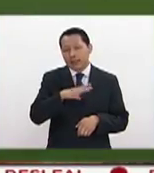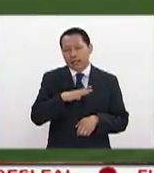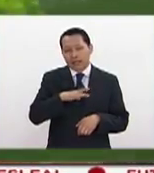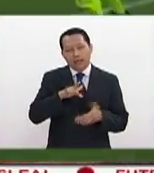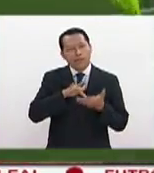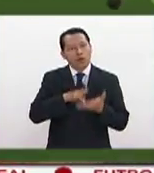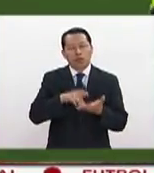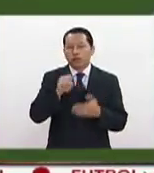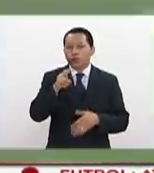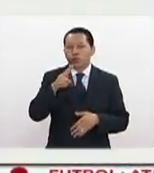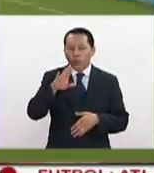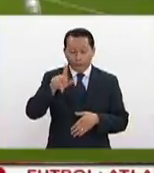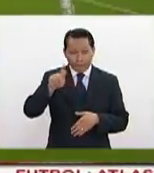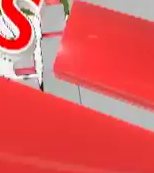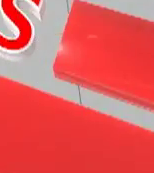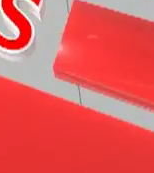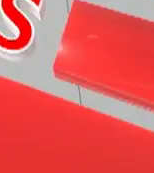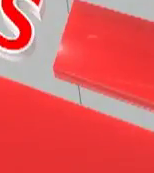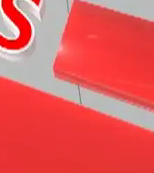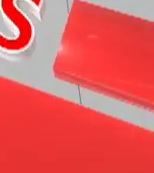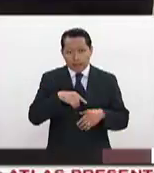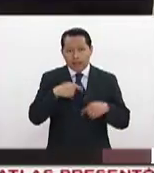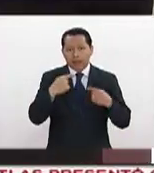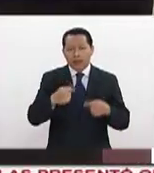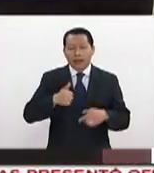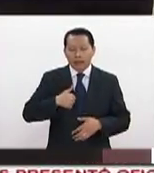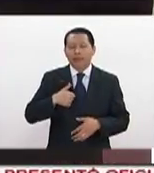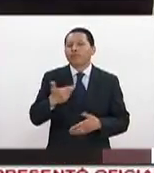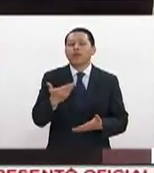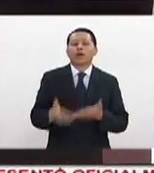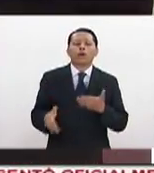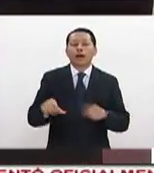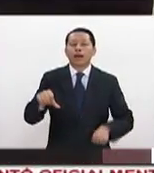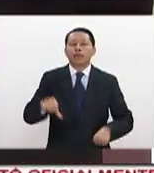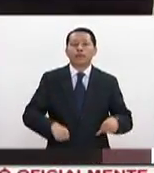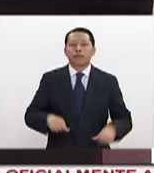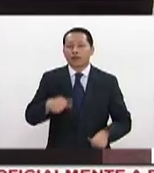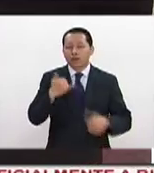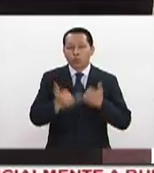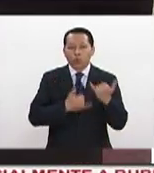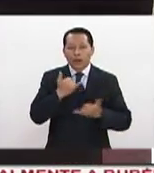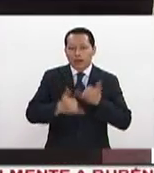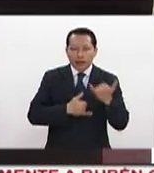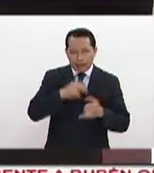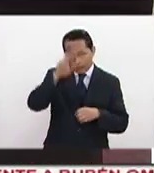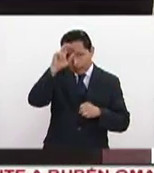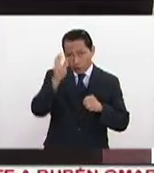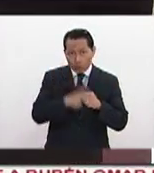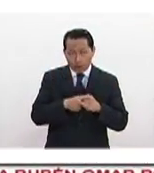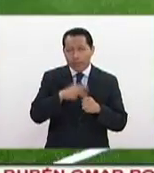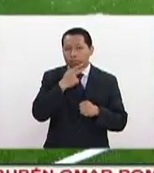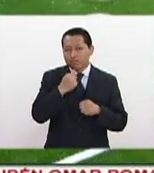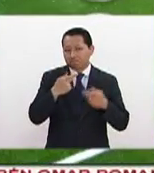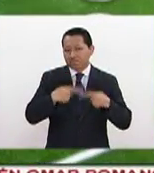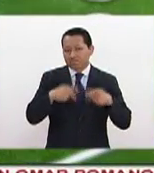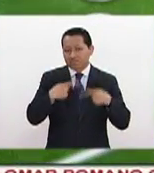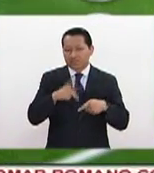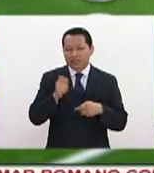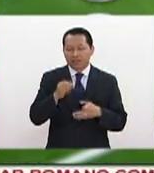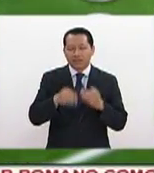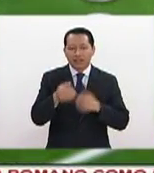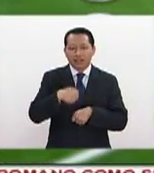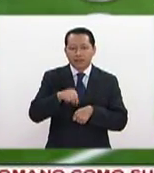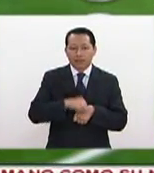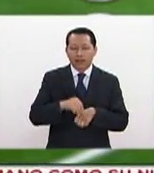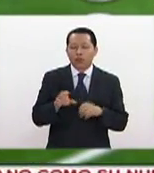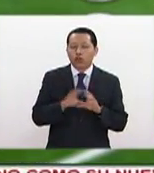a la sub-20 femenil en contra de Canadá. Vamos a revisar la actividad de los futbolistas mexicanos en Europa este fin de semana. ¿Cómo